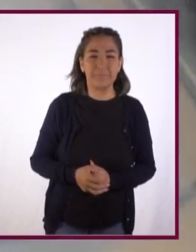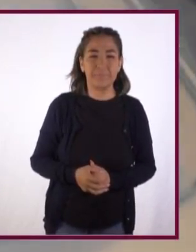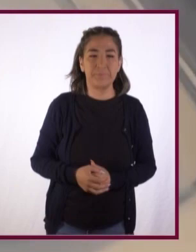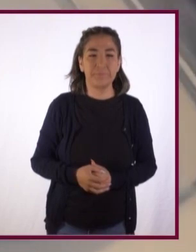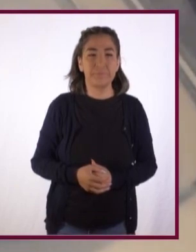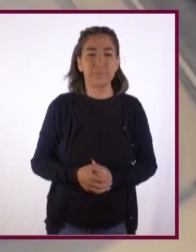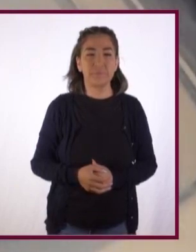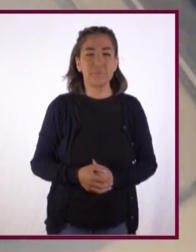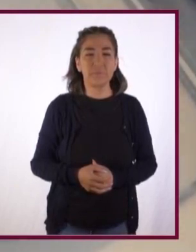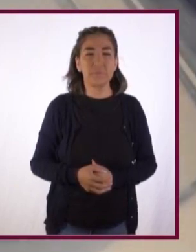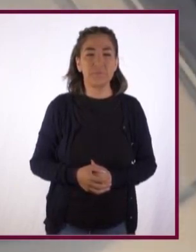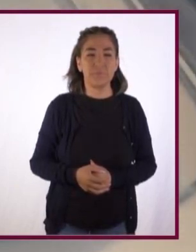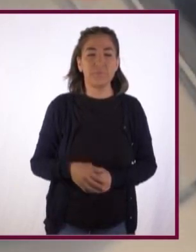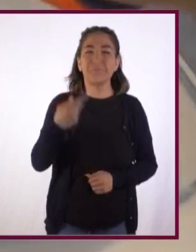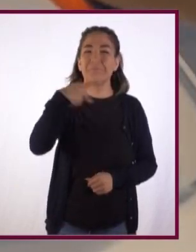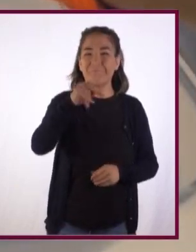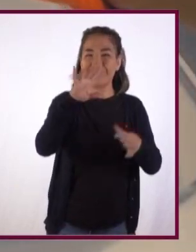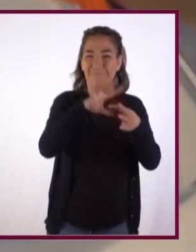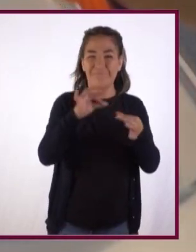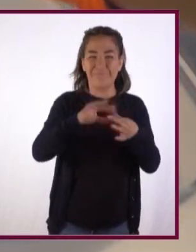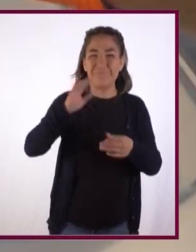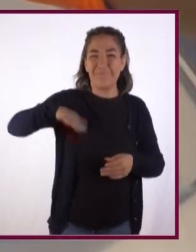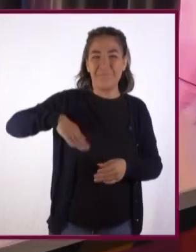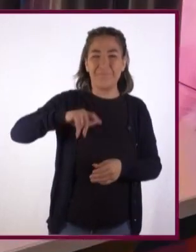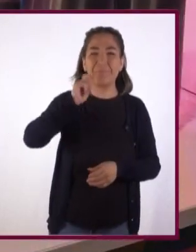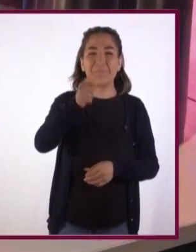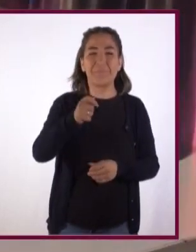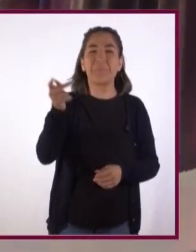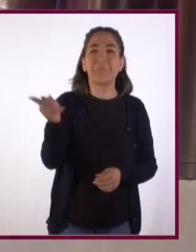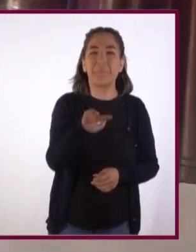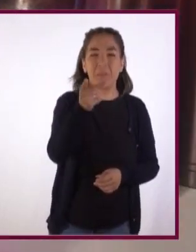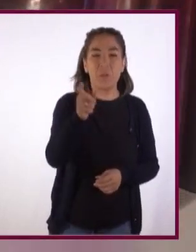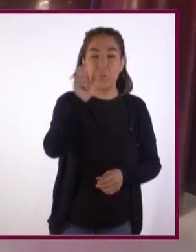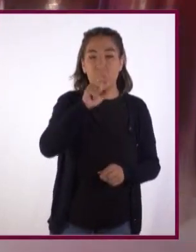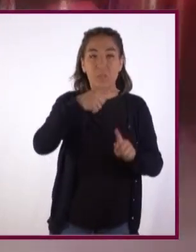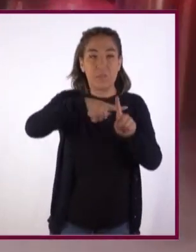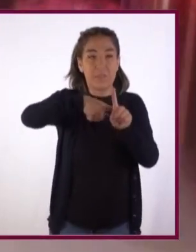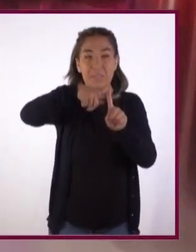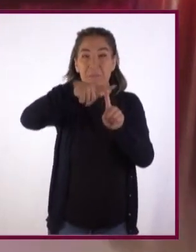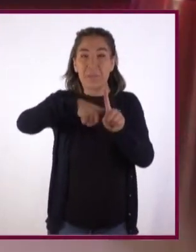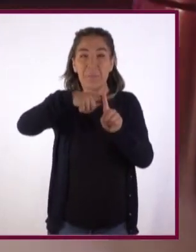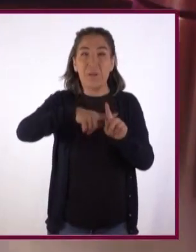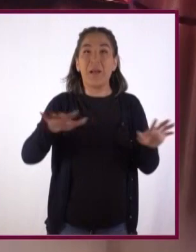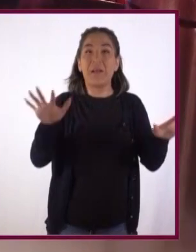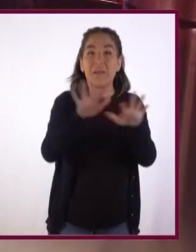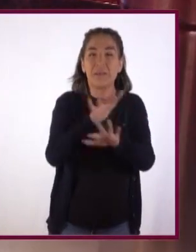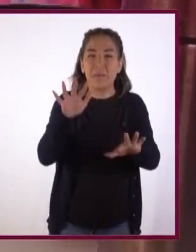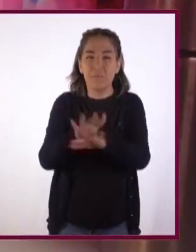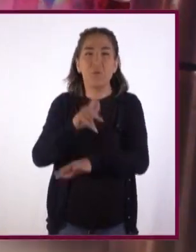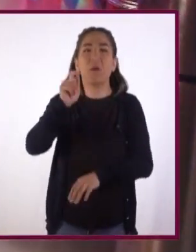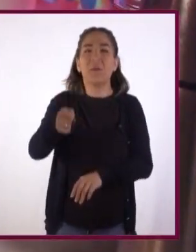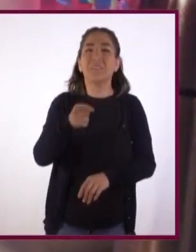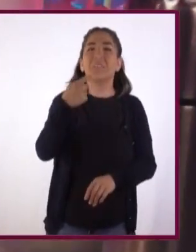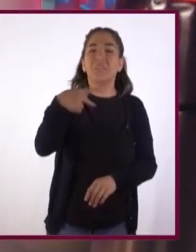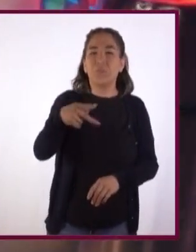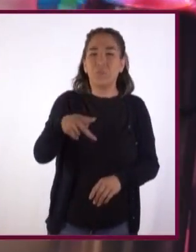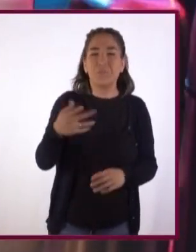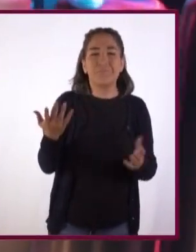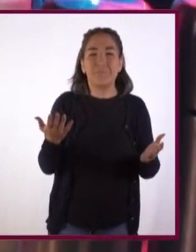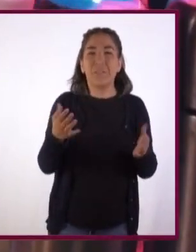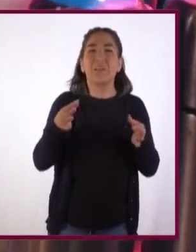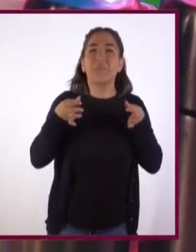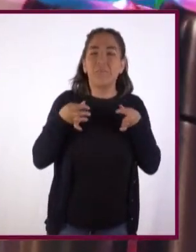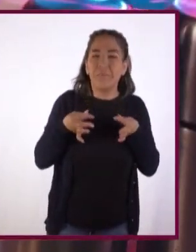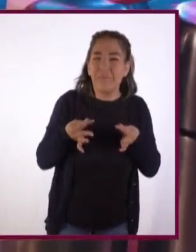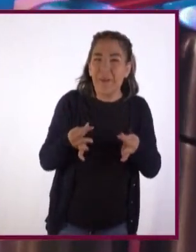pero como explicaba hace unas preguntas, cuando nosotros variamos la temperatura podemos obtener un material